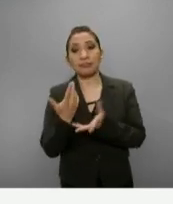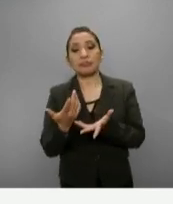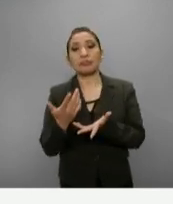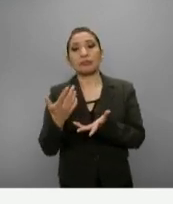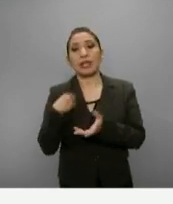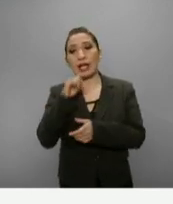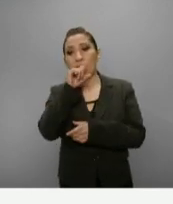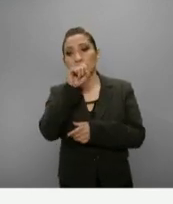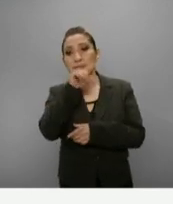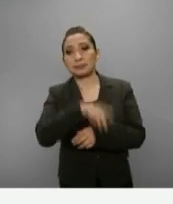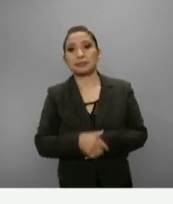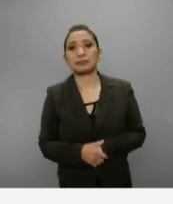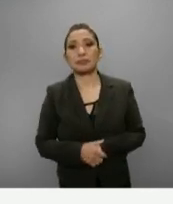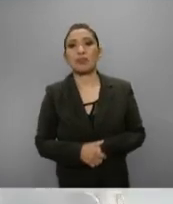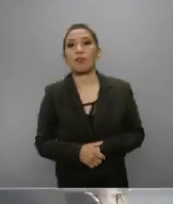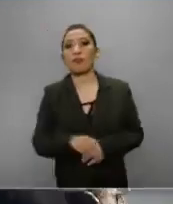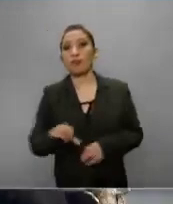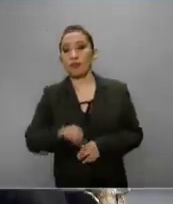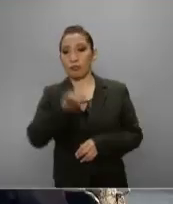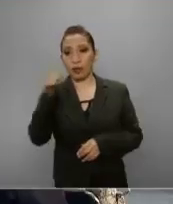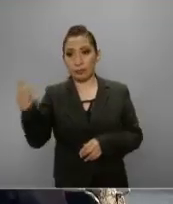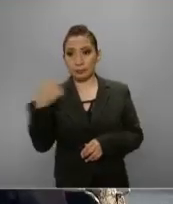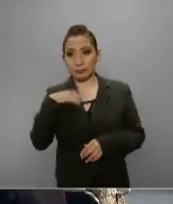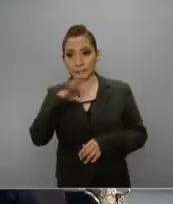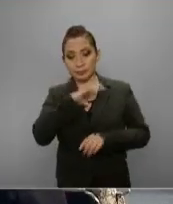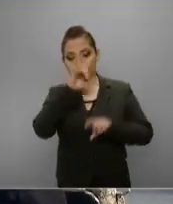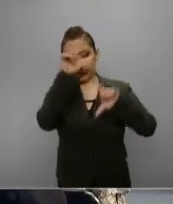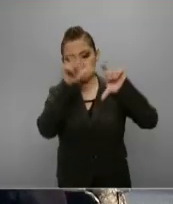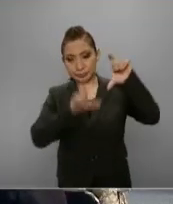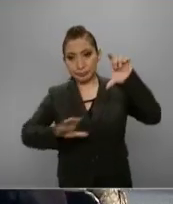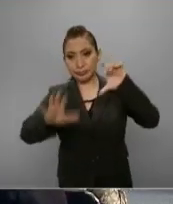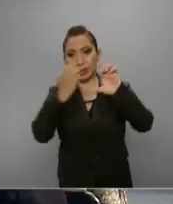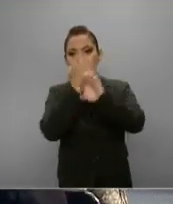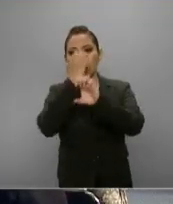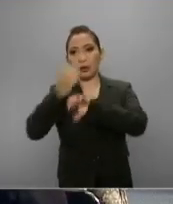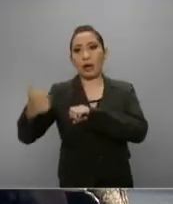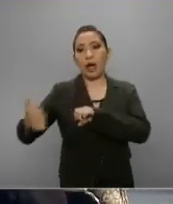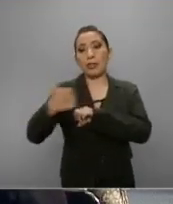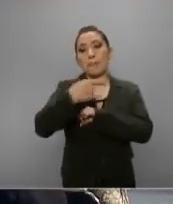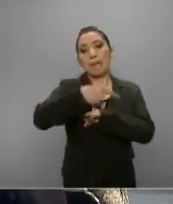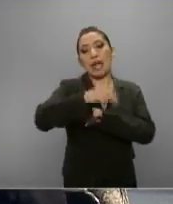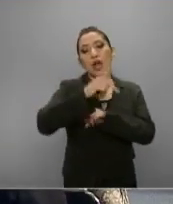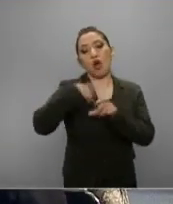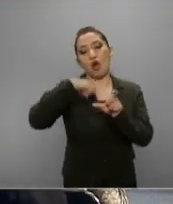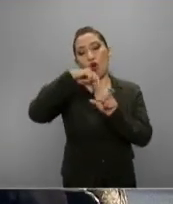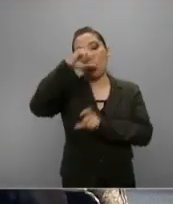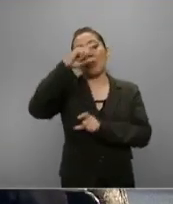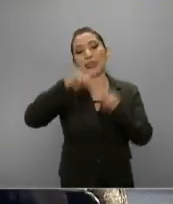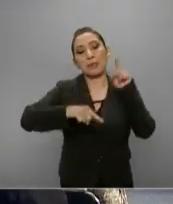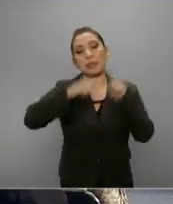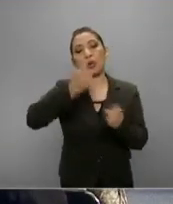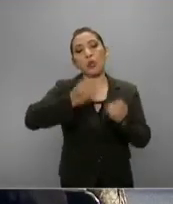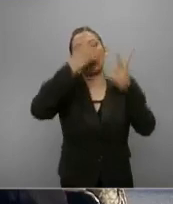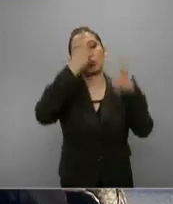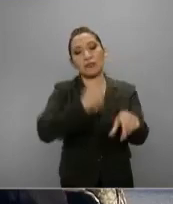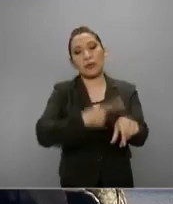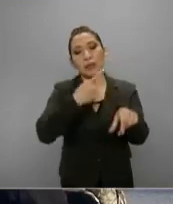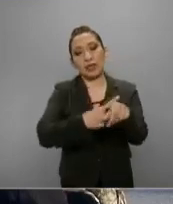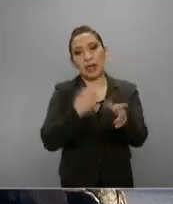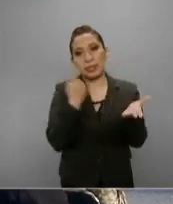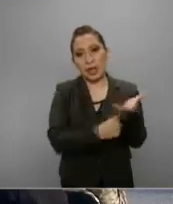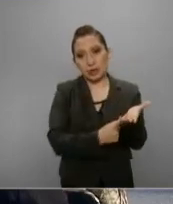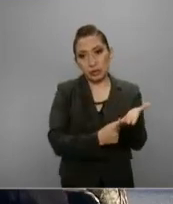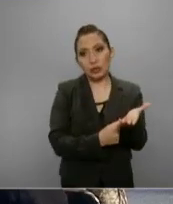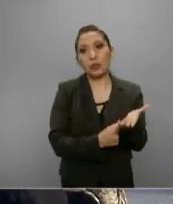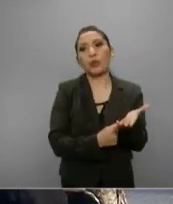de Jalisco. En la siguiente vamos a ver la distribución por estado, pero ahora por carga de enfermedad acumulada,